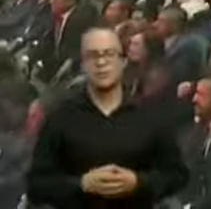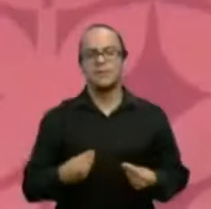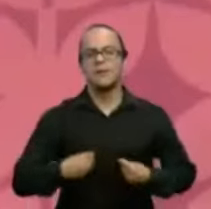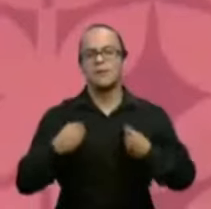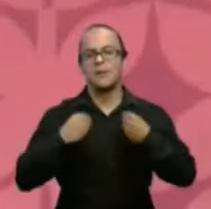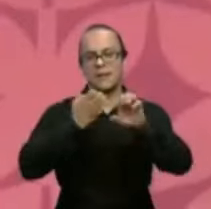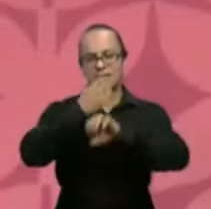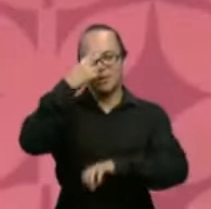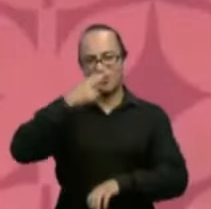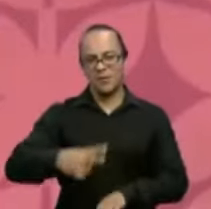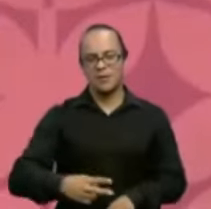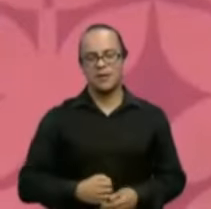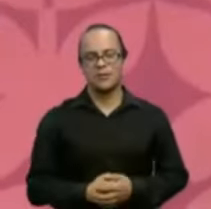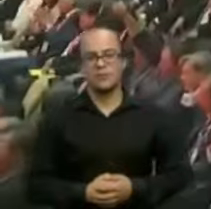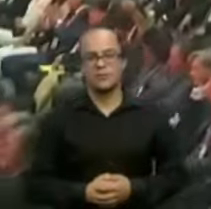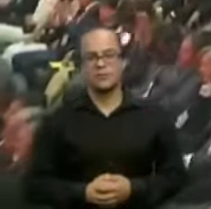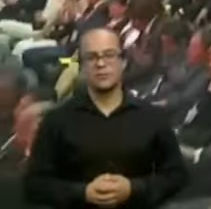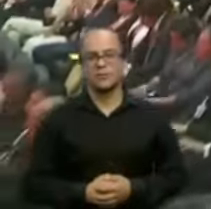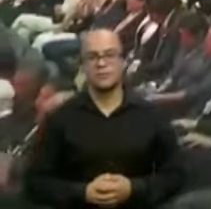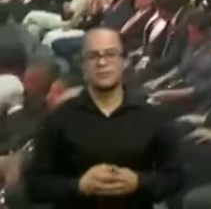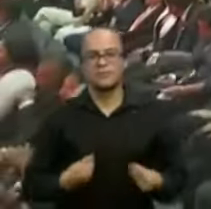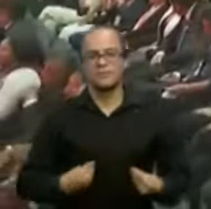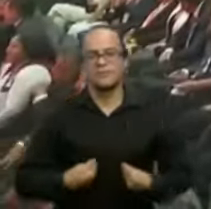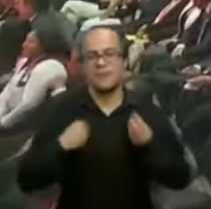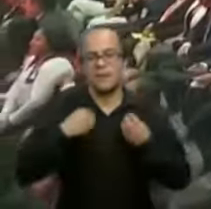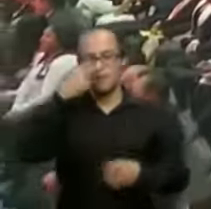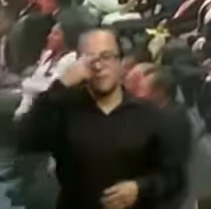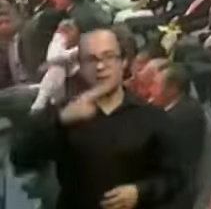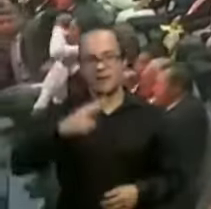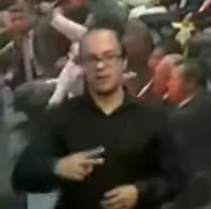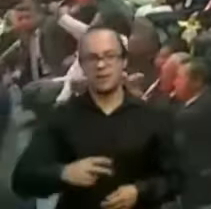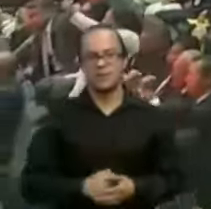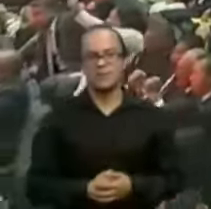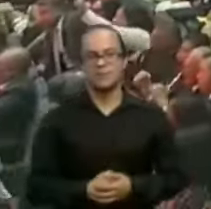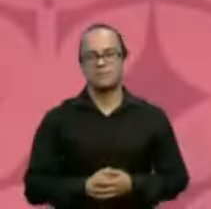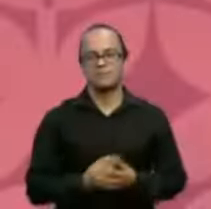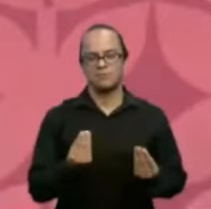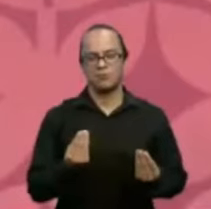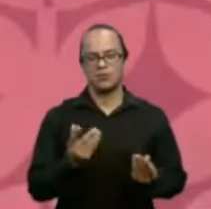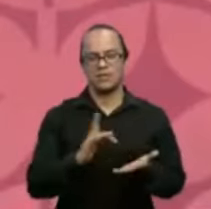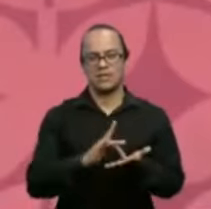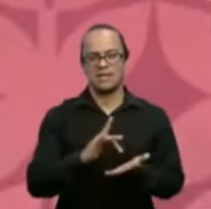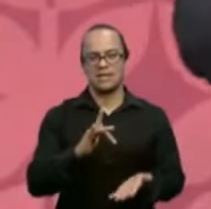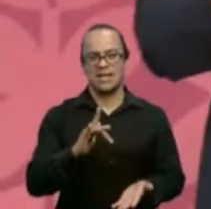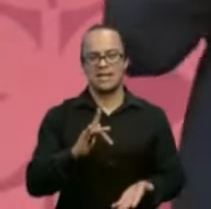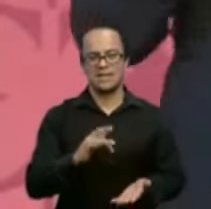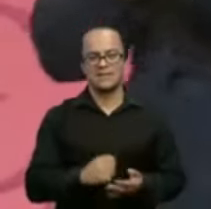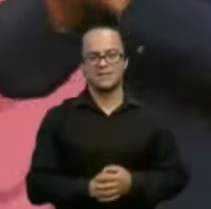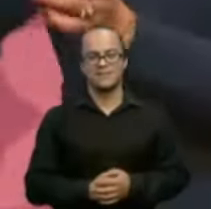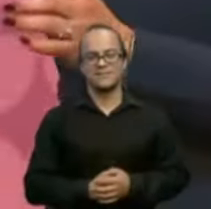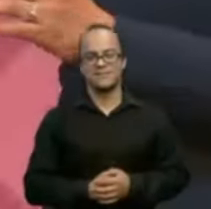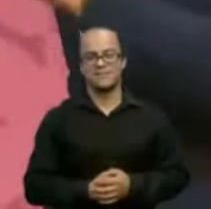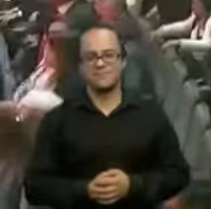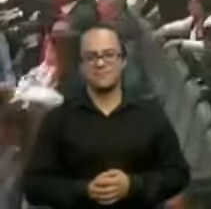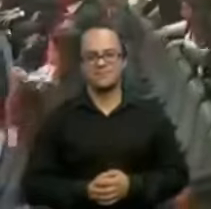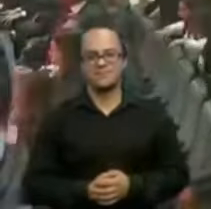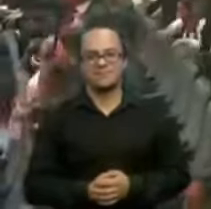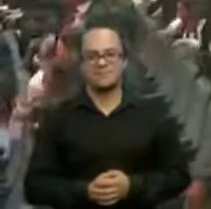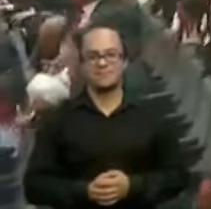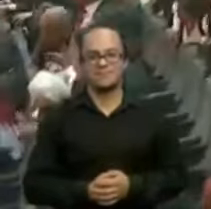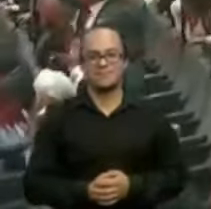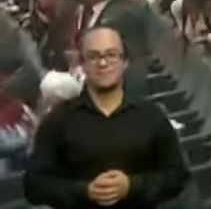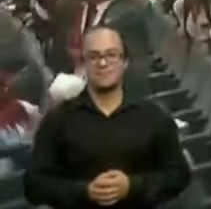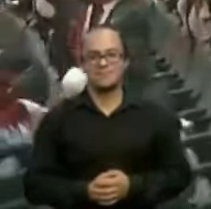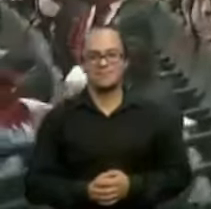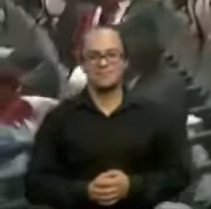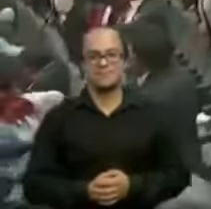viva el Estado de México. Que viva México. Muchas, muchas, muchas gracias.